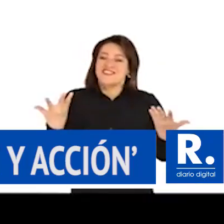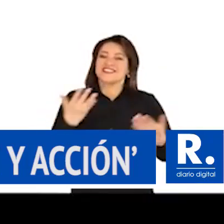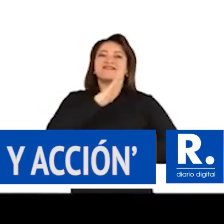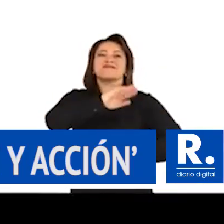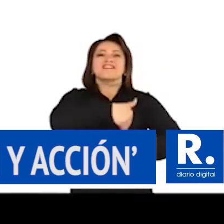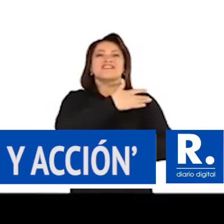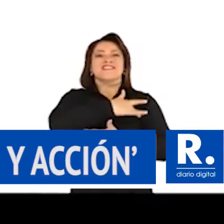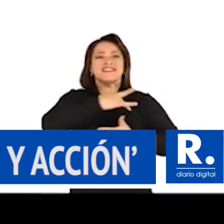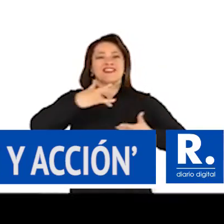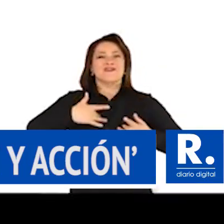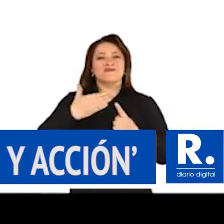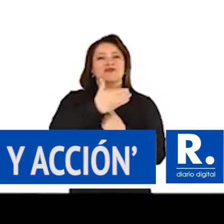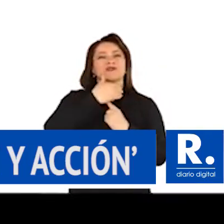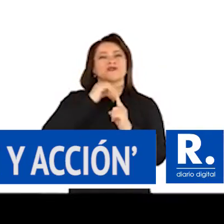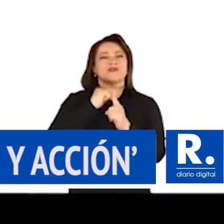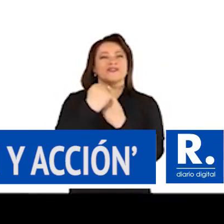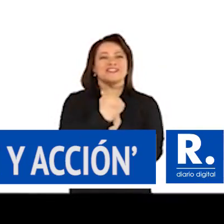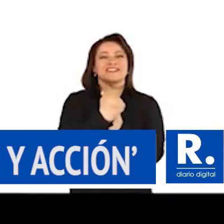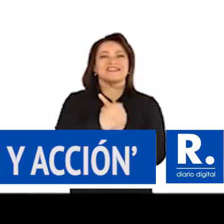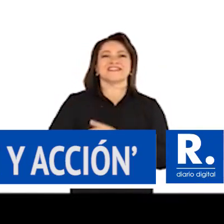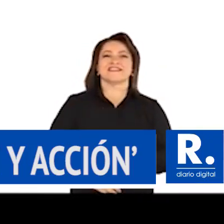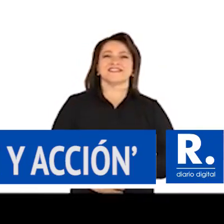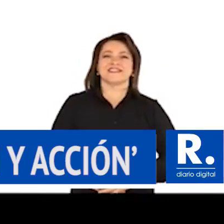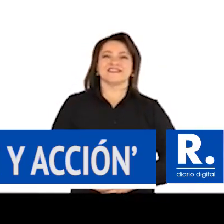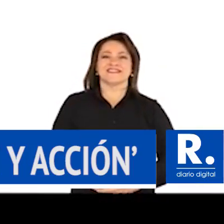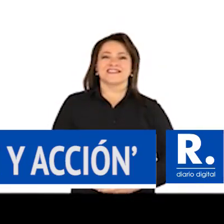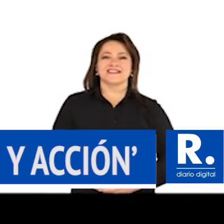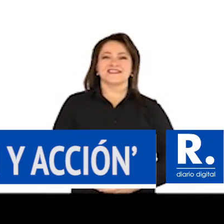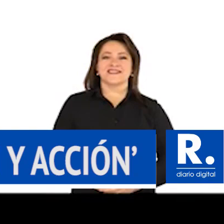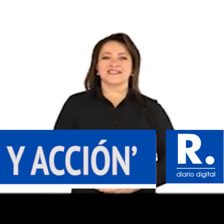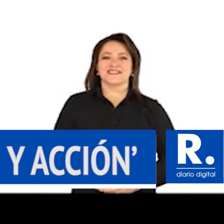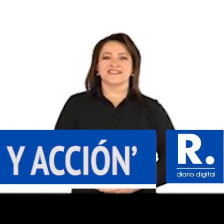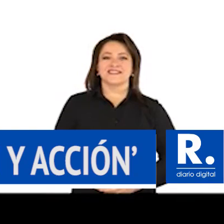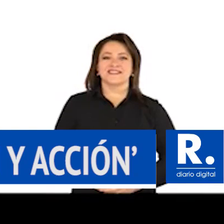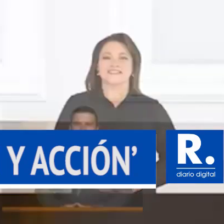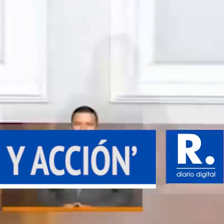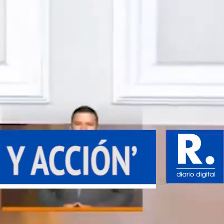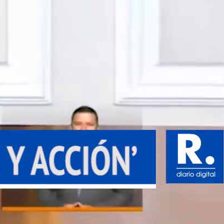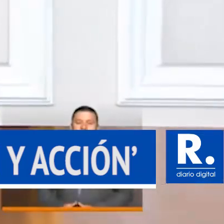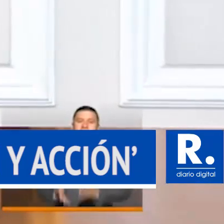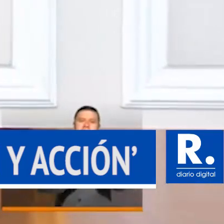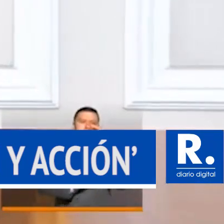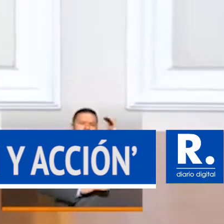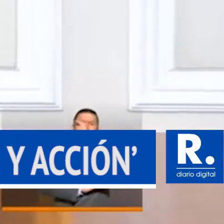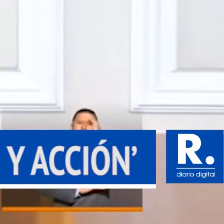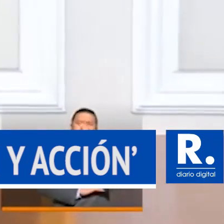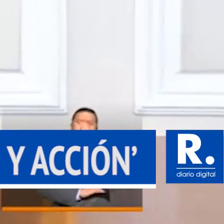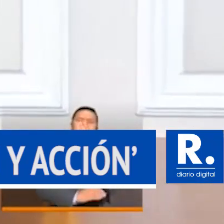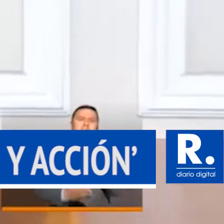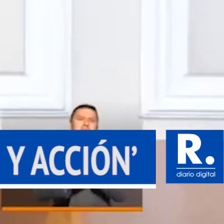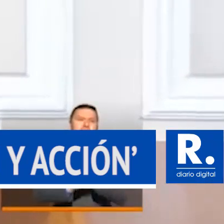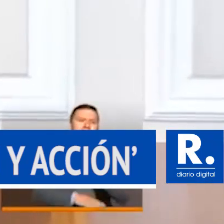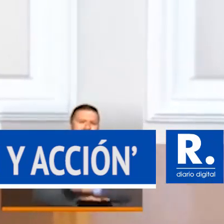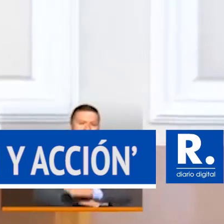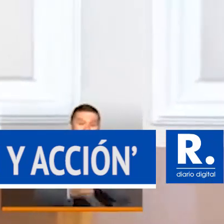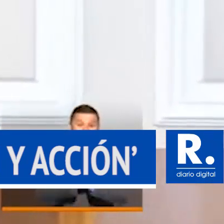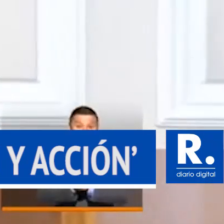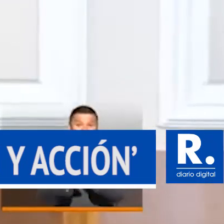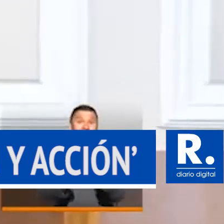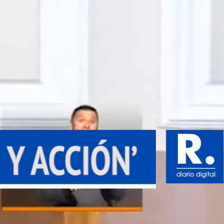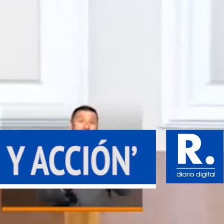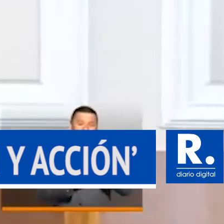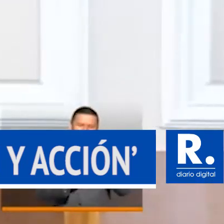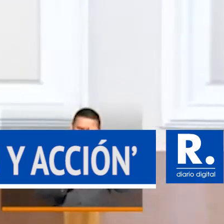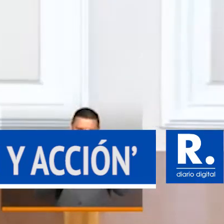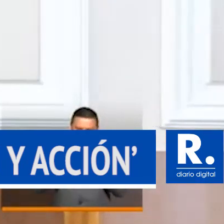programas de entretenimiento llegando a los 17 puntos sin embargo desde el pasado mes de febrero no superaba los 3 puntos de audiencia